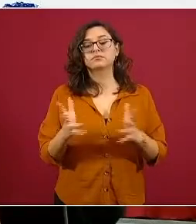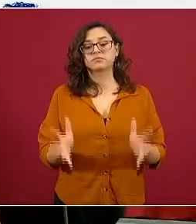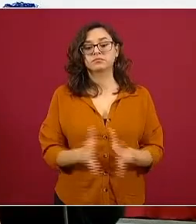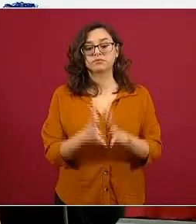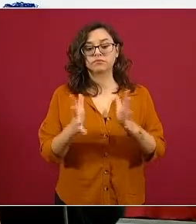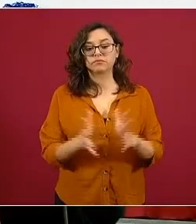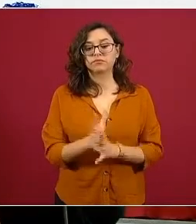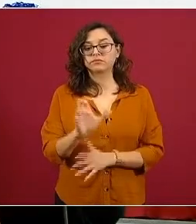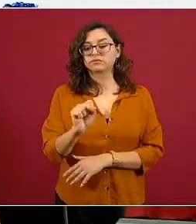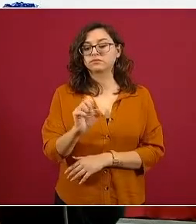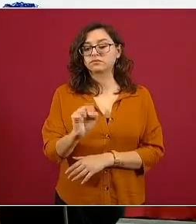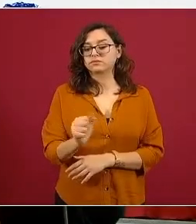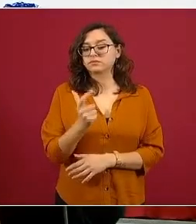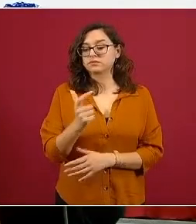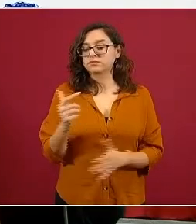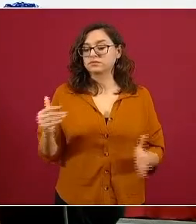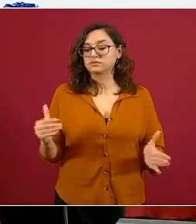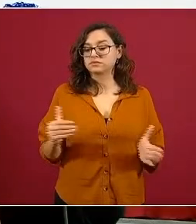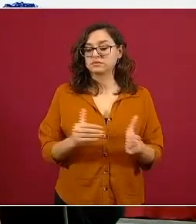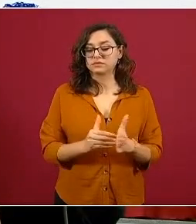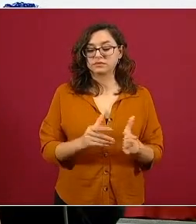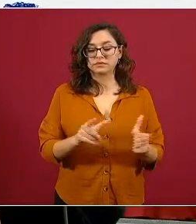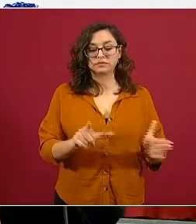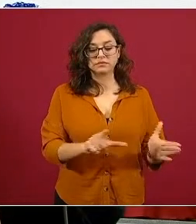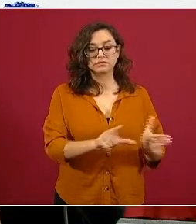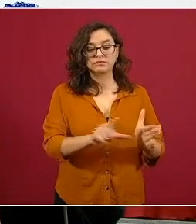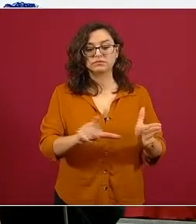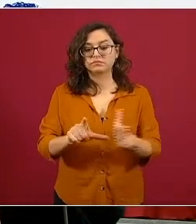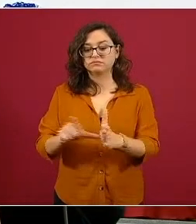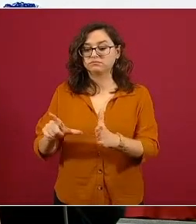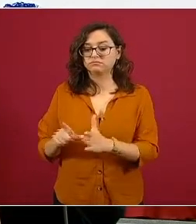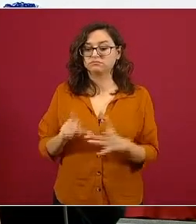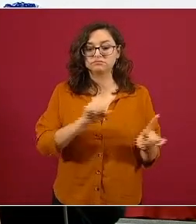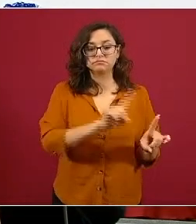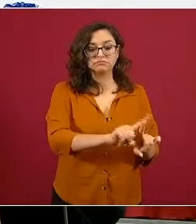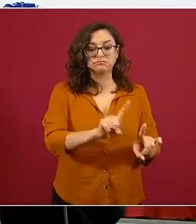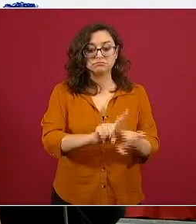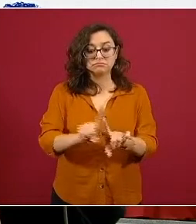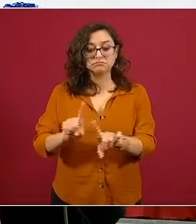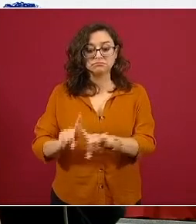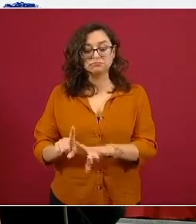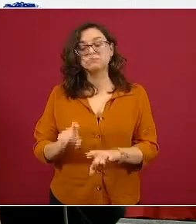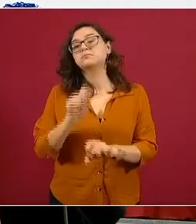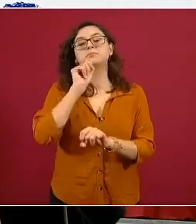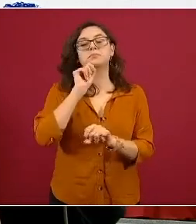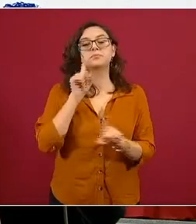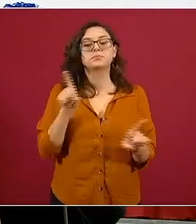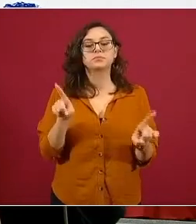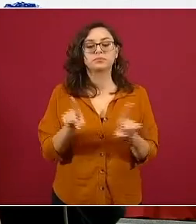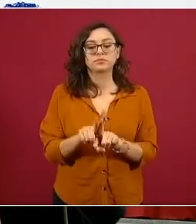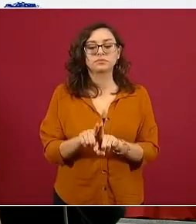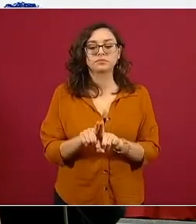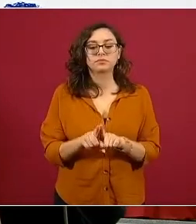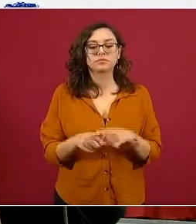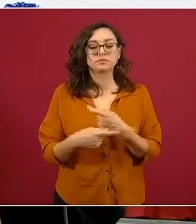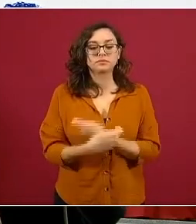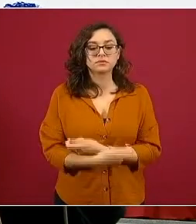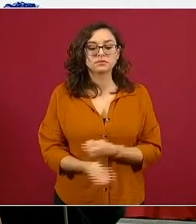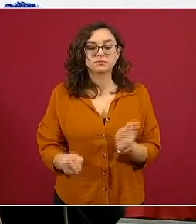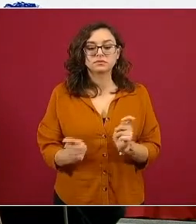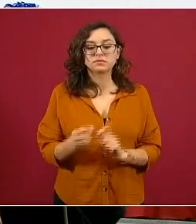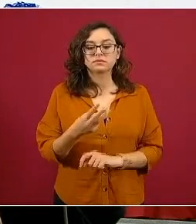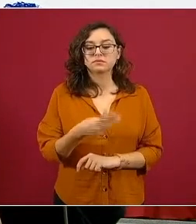casi 67,000 establecimientos comerciales y sucursales y se repartieron